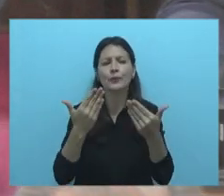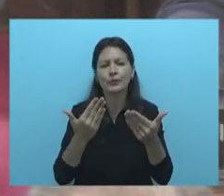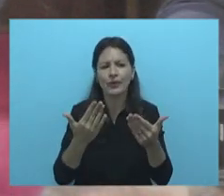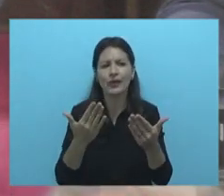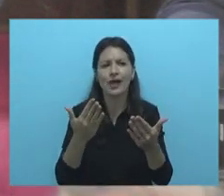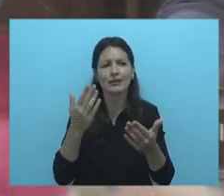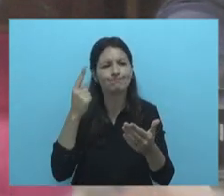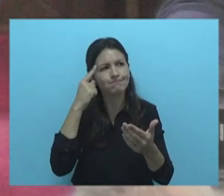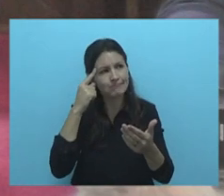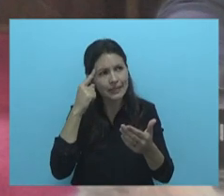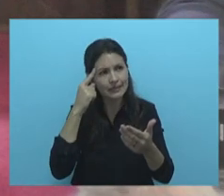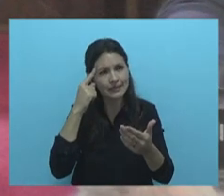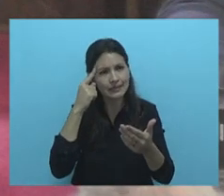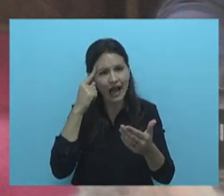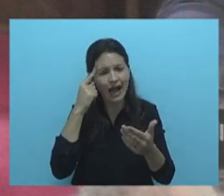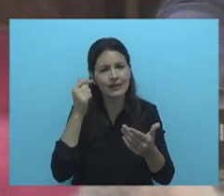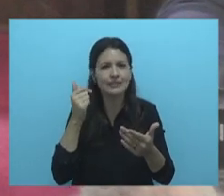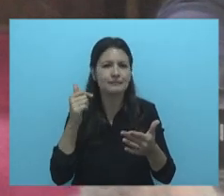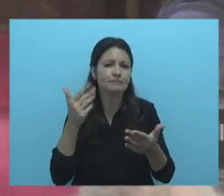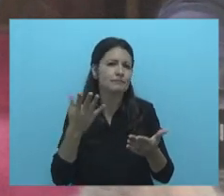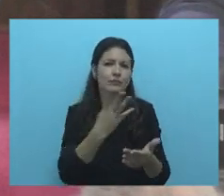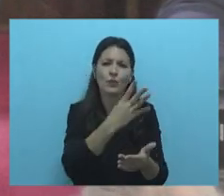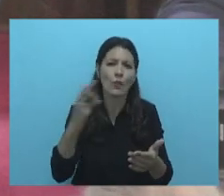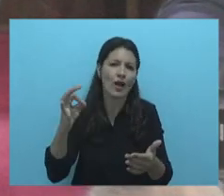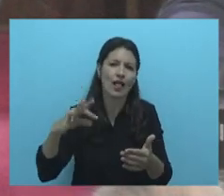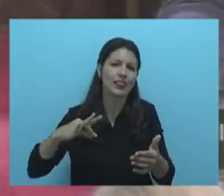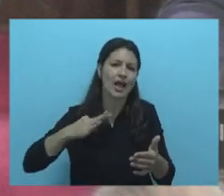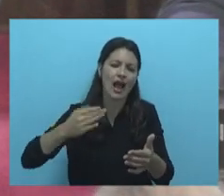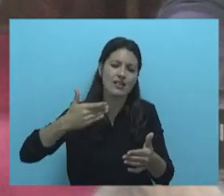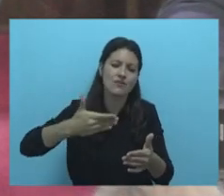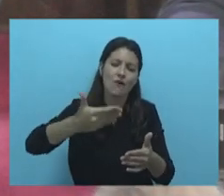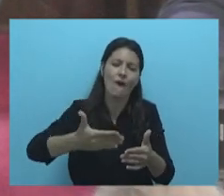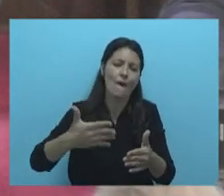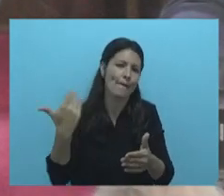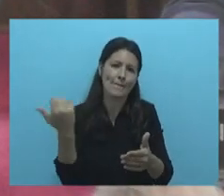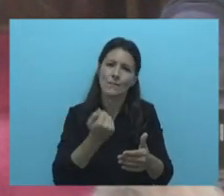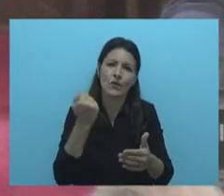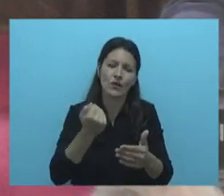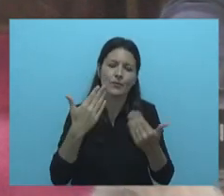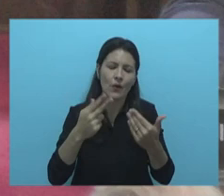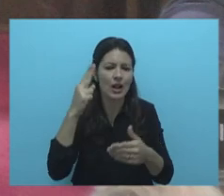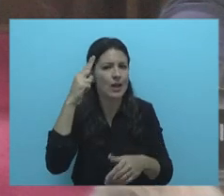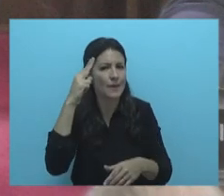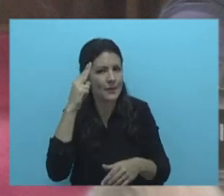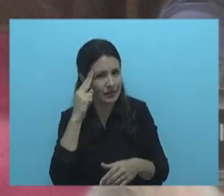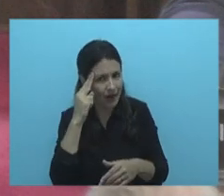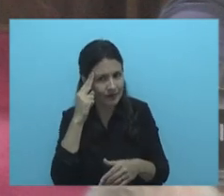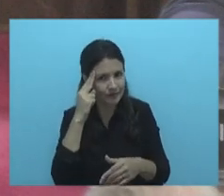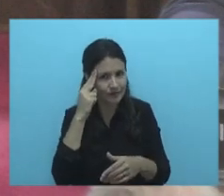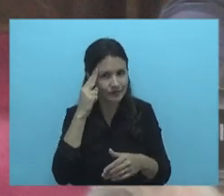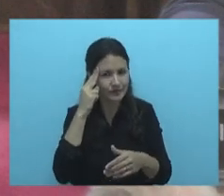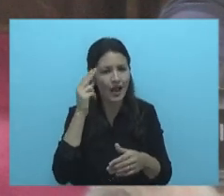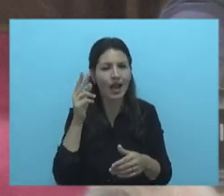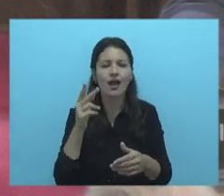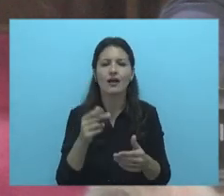años, sino en toda la actividad diaria de cada uno de nosotros, la tolerancia, la